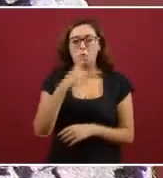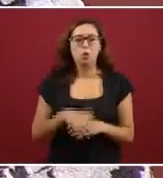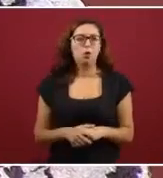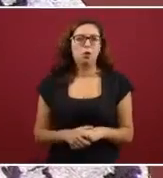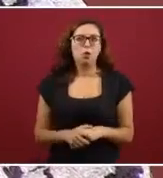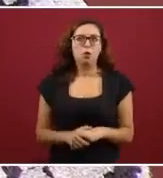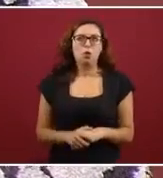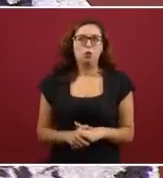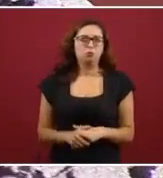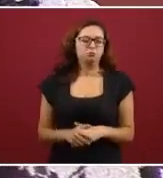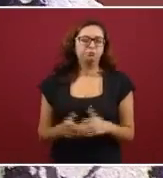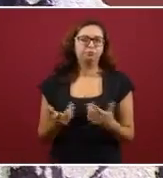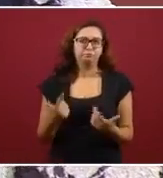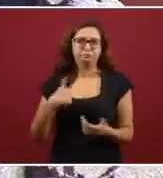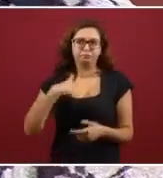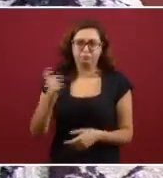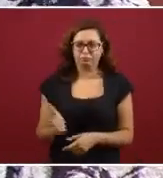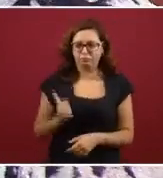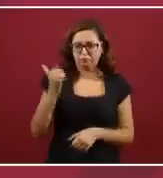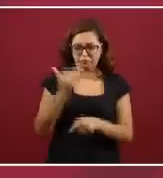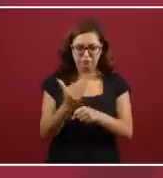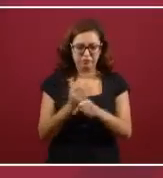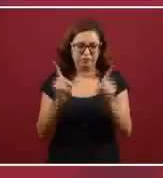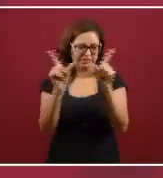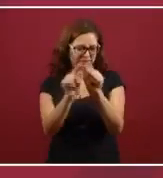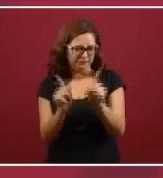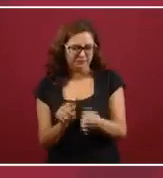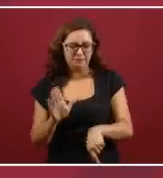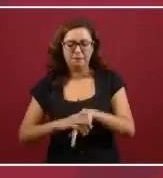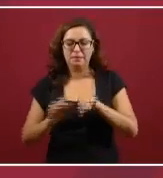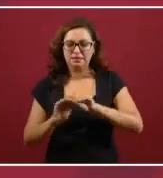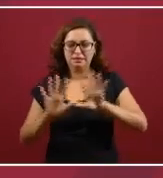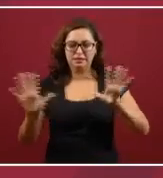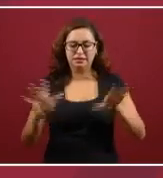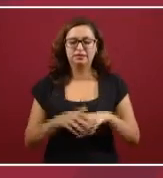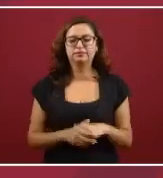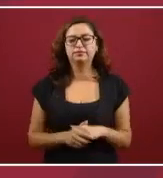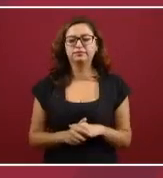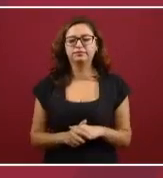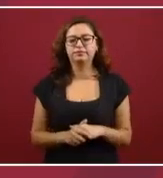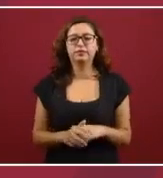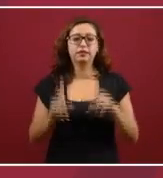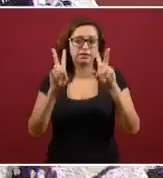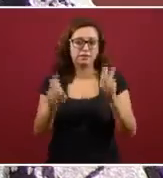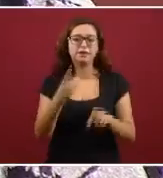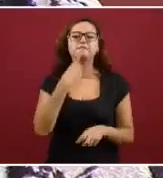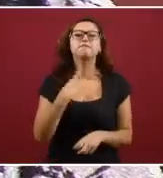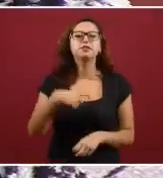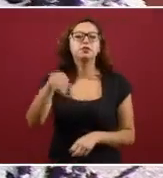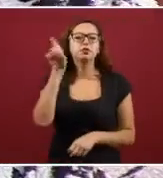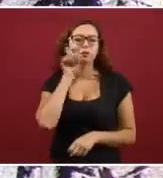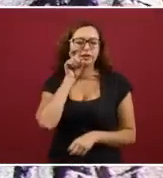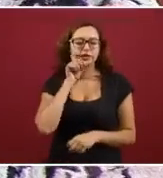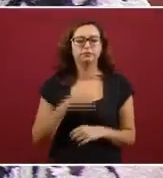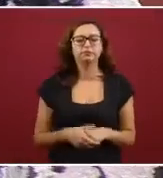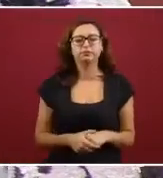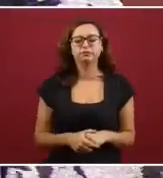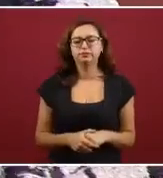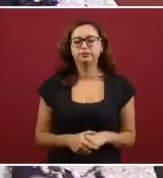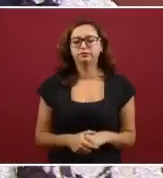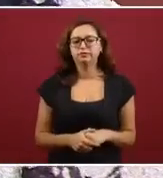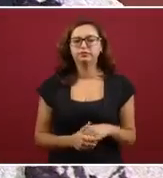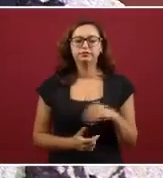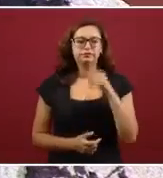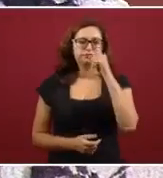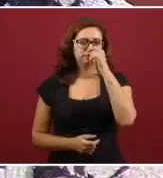de ser más sintética en el siguiente, me va a permitir pasar al tema de los tomates, ¿no? Ahí